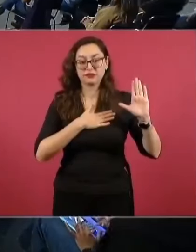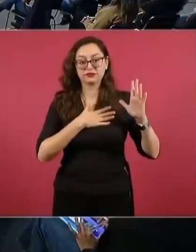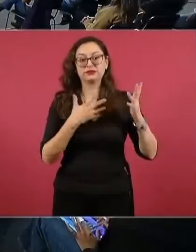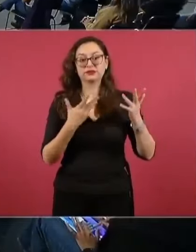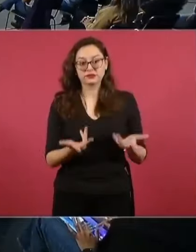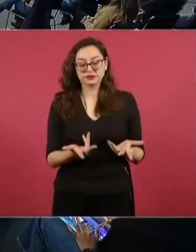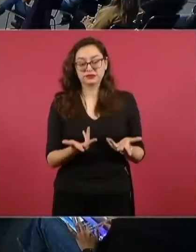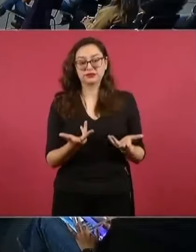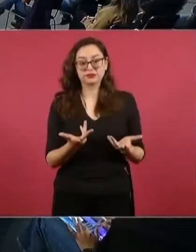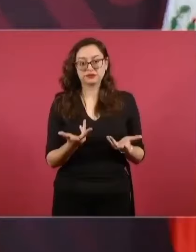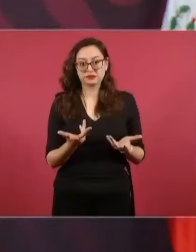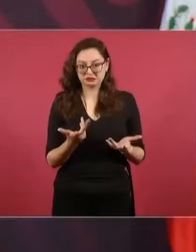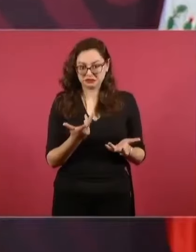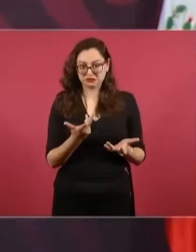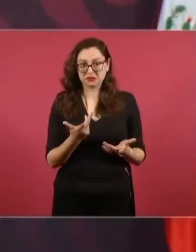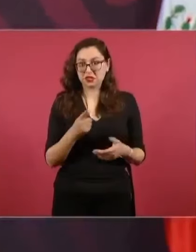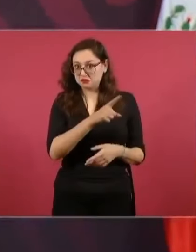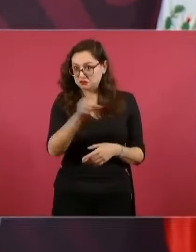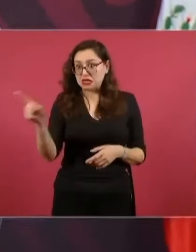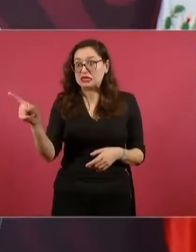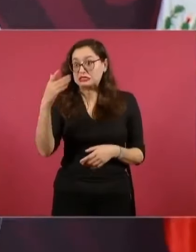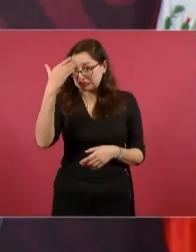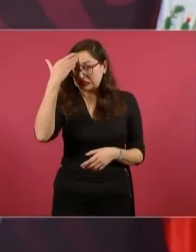otorgar recompensas